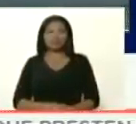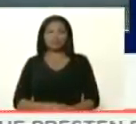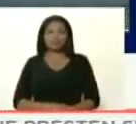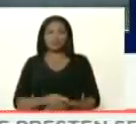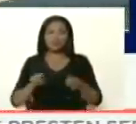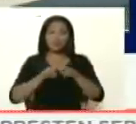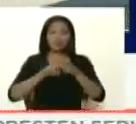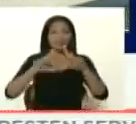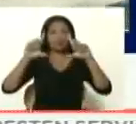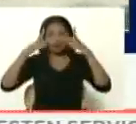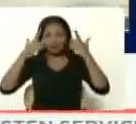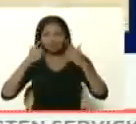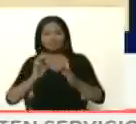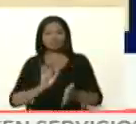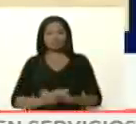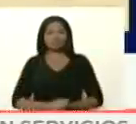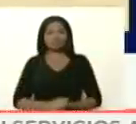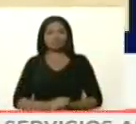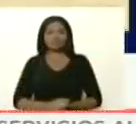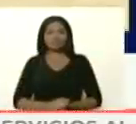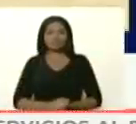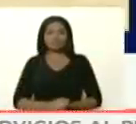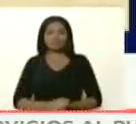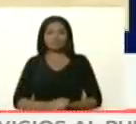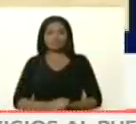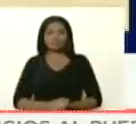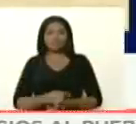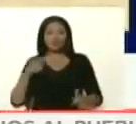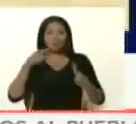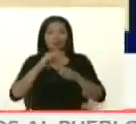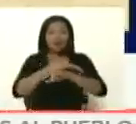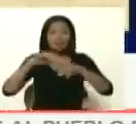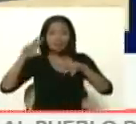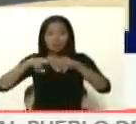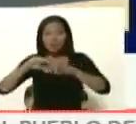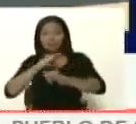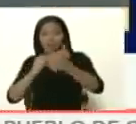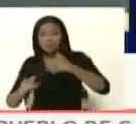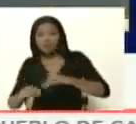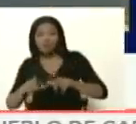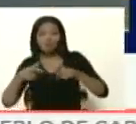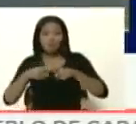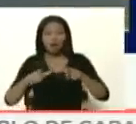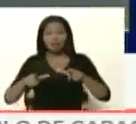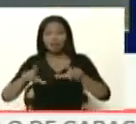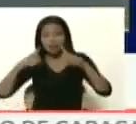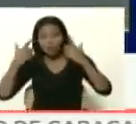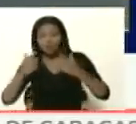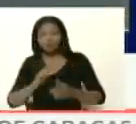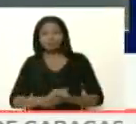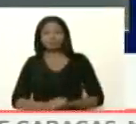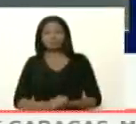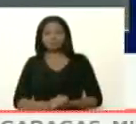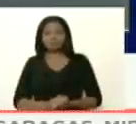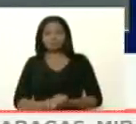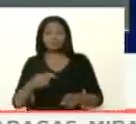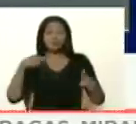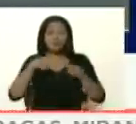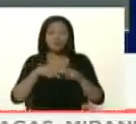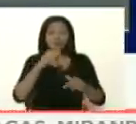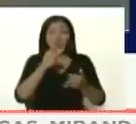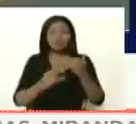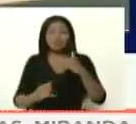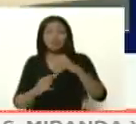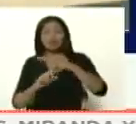Igualmente para La Guaira. La ruta Gato Negro, terminal Hugo Chávez. La ruta terminal